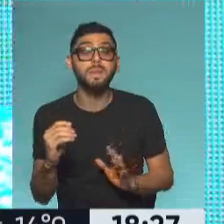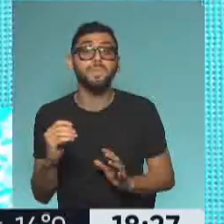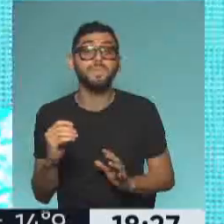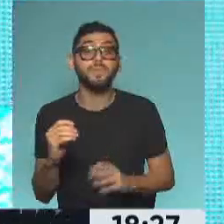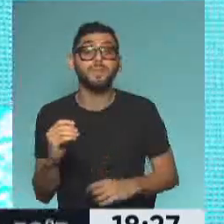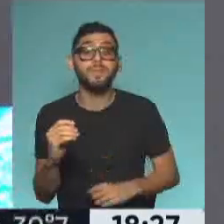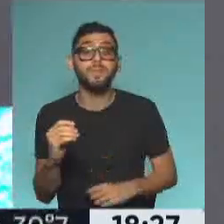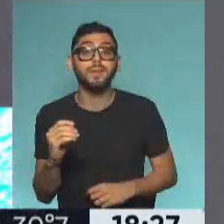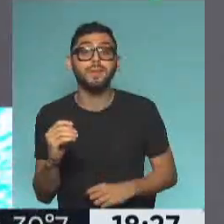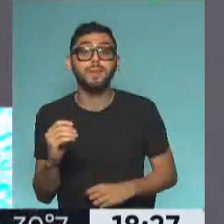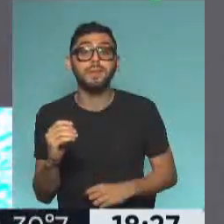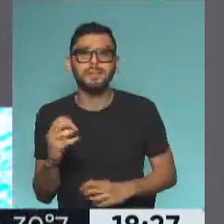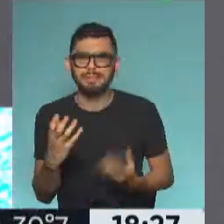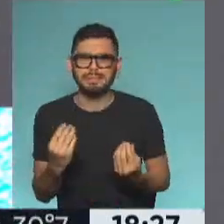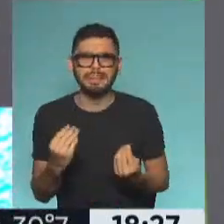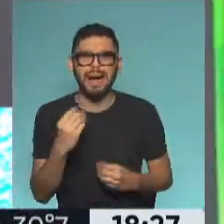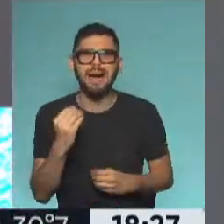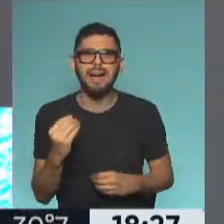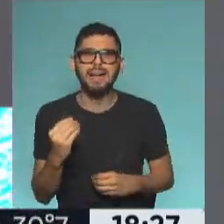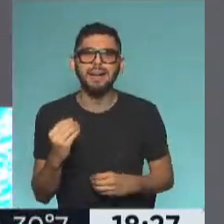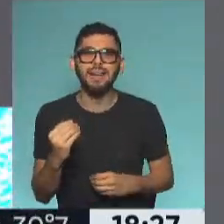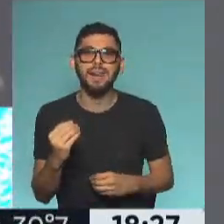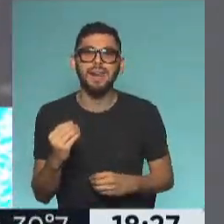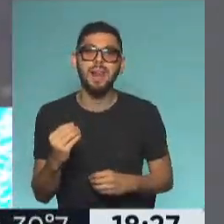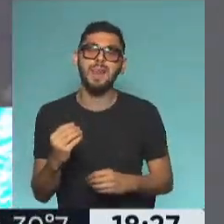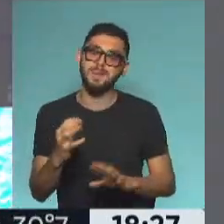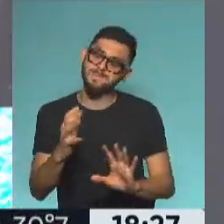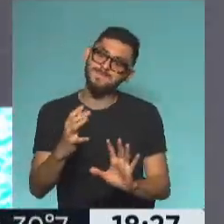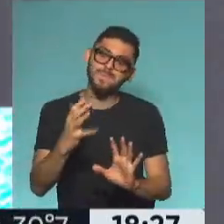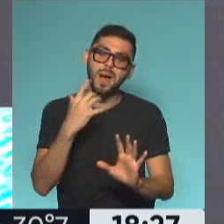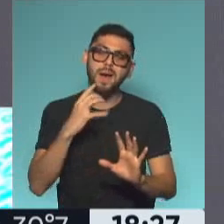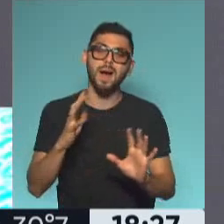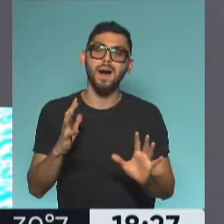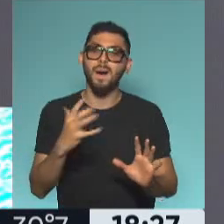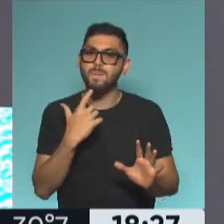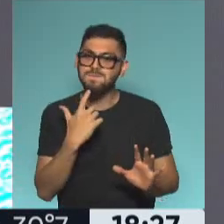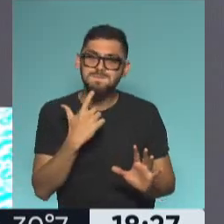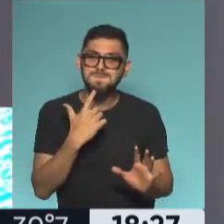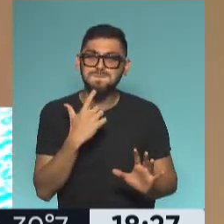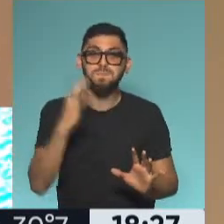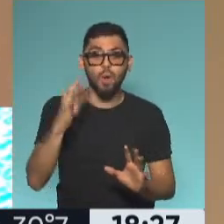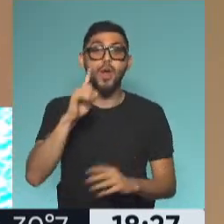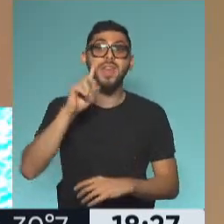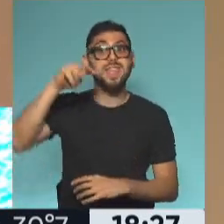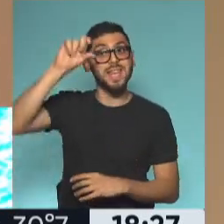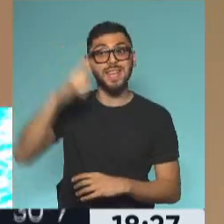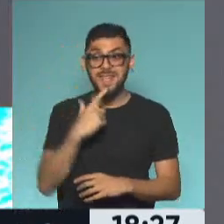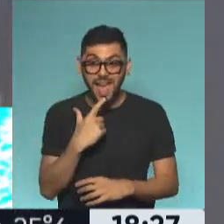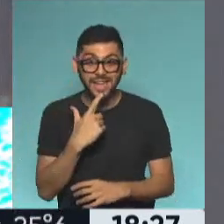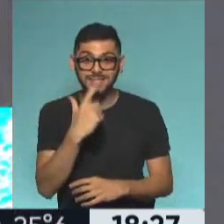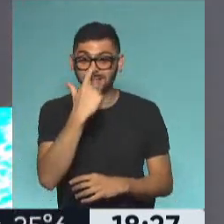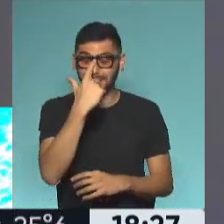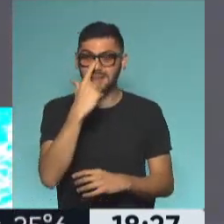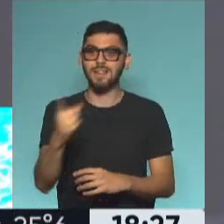Es... A mí me da miedo. Voy a generar intriga. ¡No! ¡No! Inés se la jugó. Se la